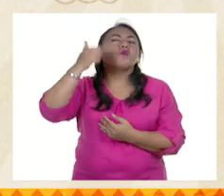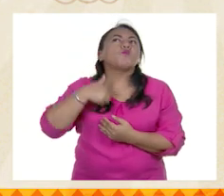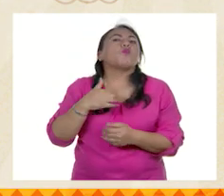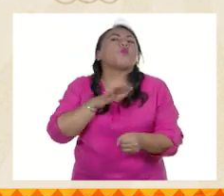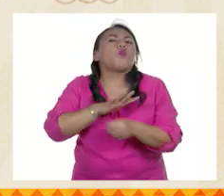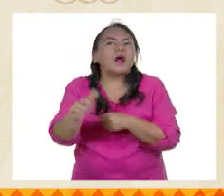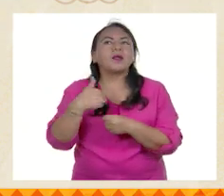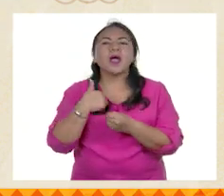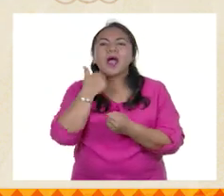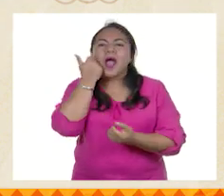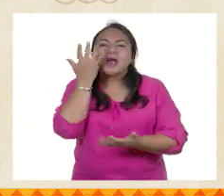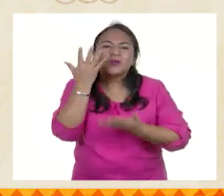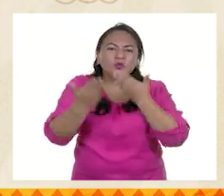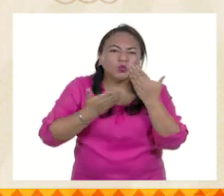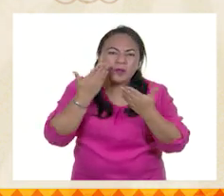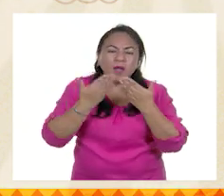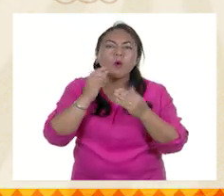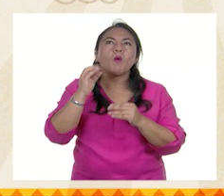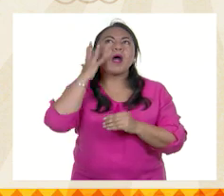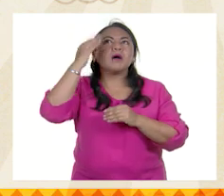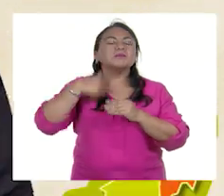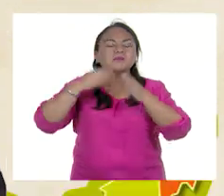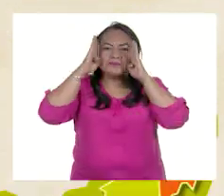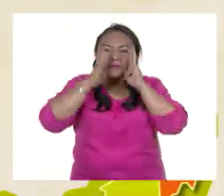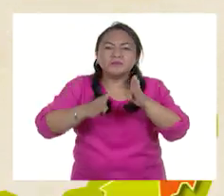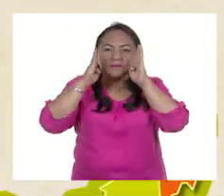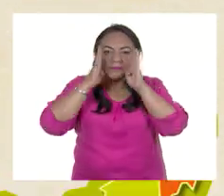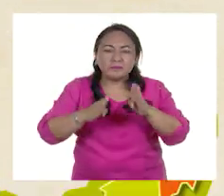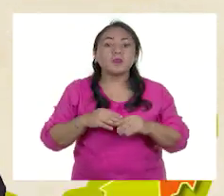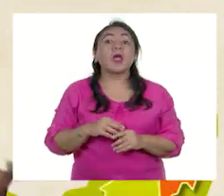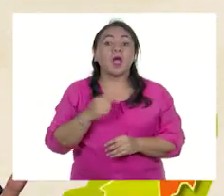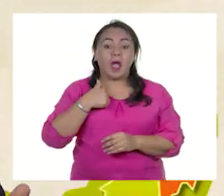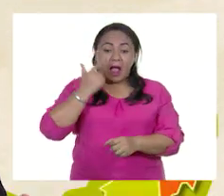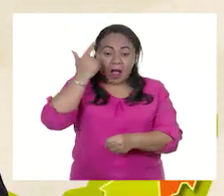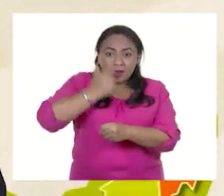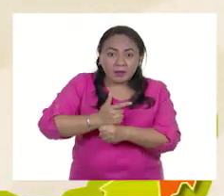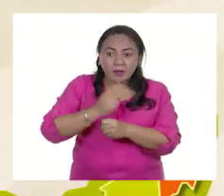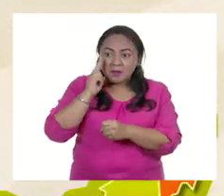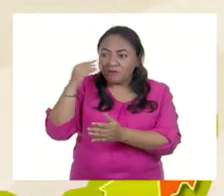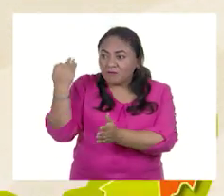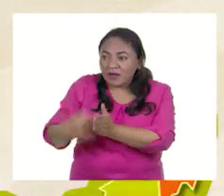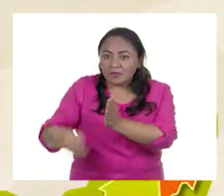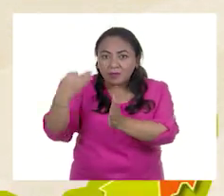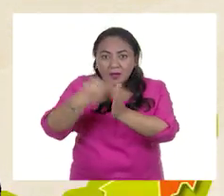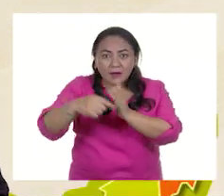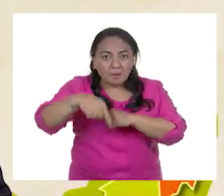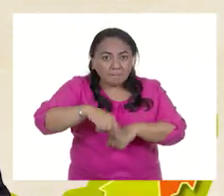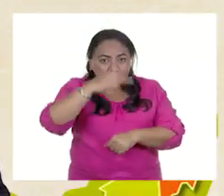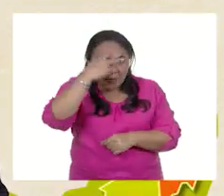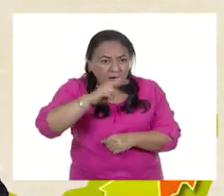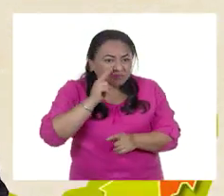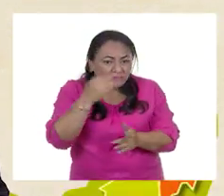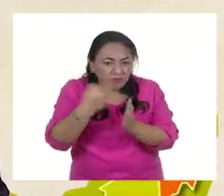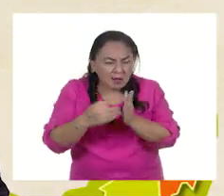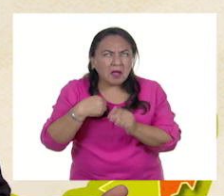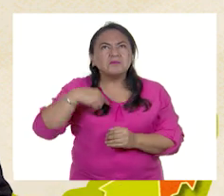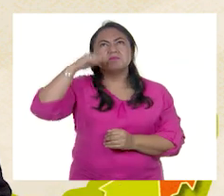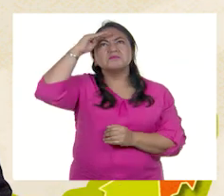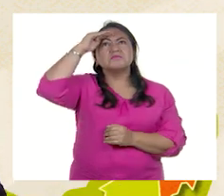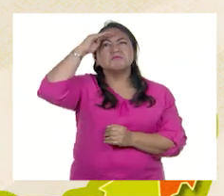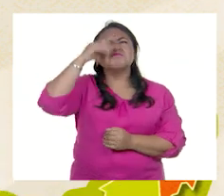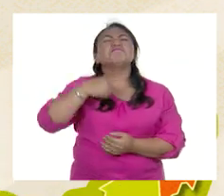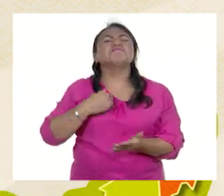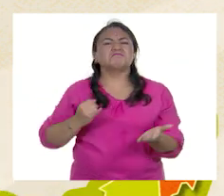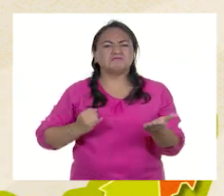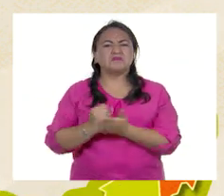qué estudiaremos y a qué nos dedicaremos. Y sabiendo lo que hace falta en nuestro país, podremos tomar decisiones